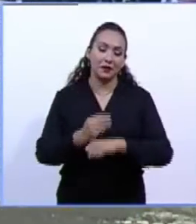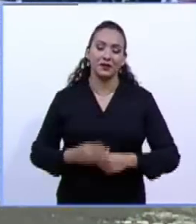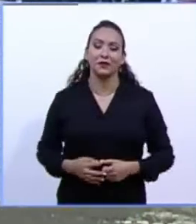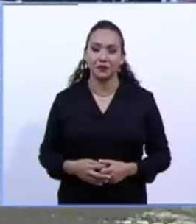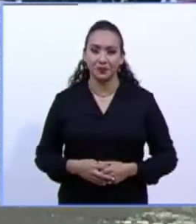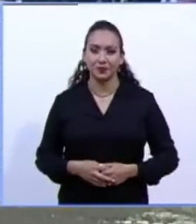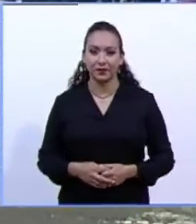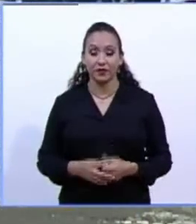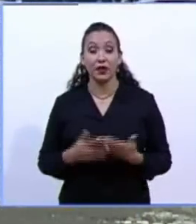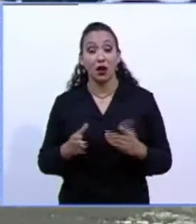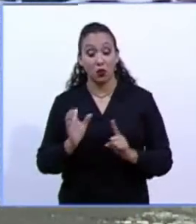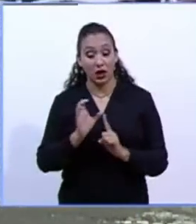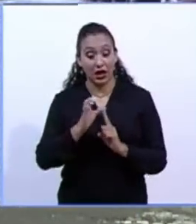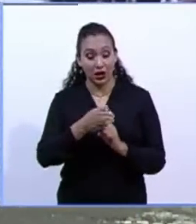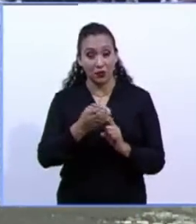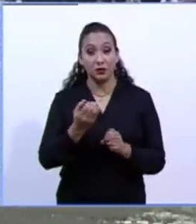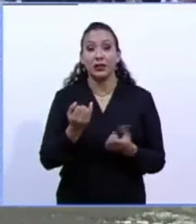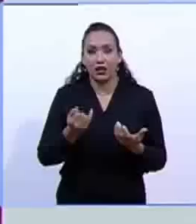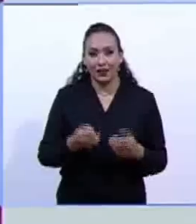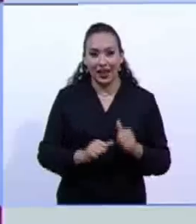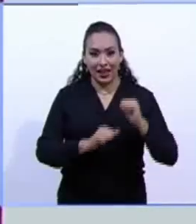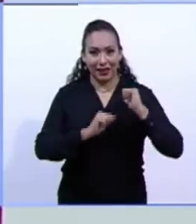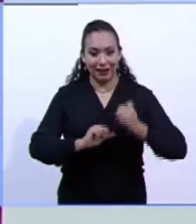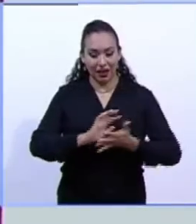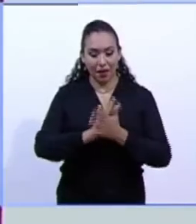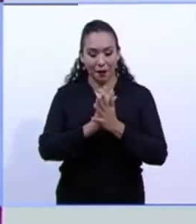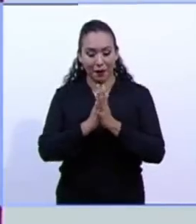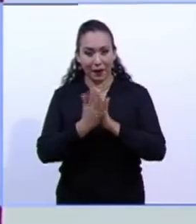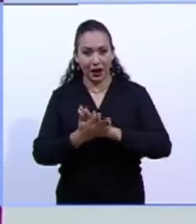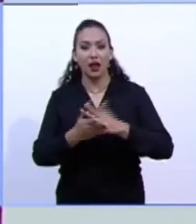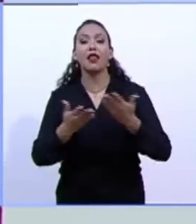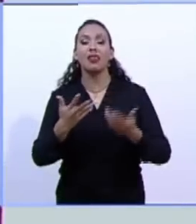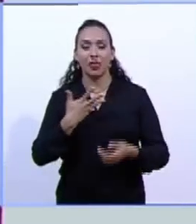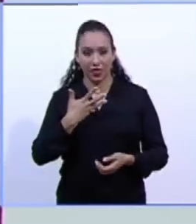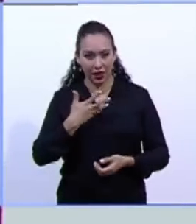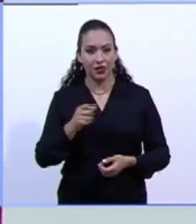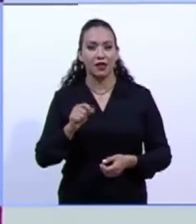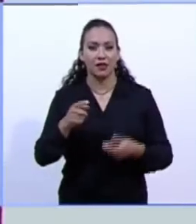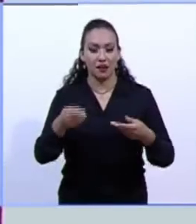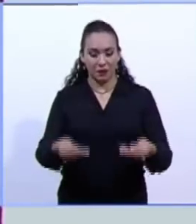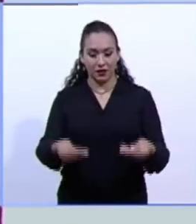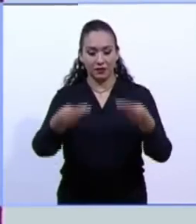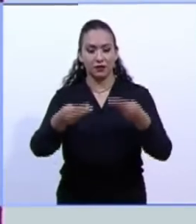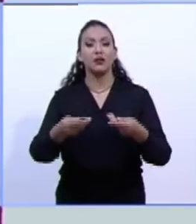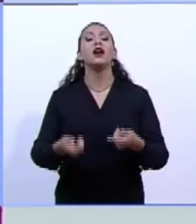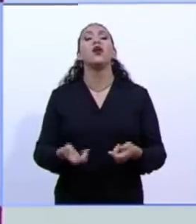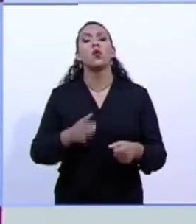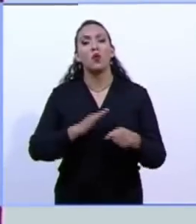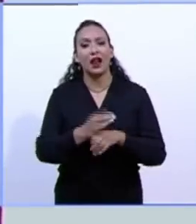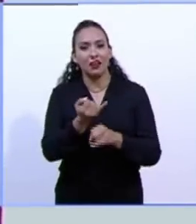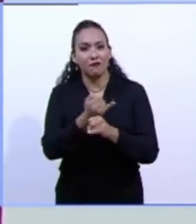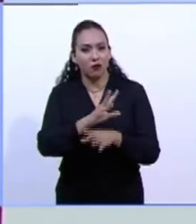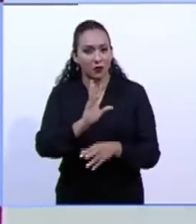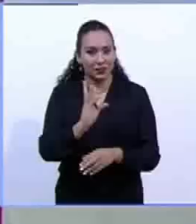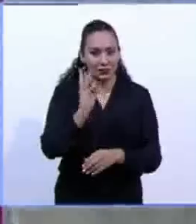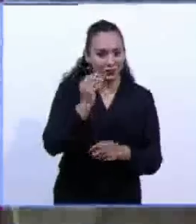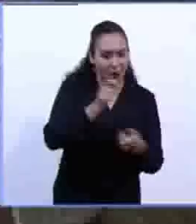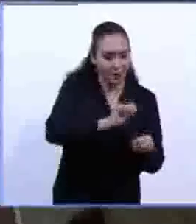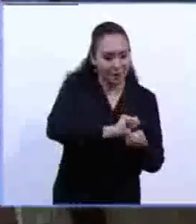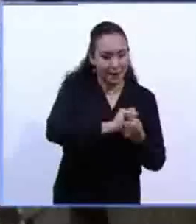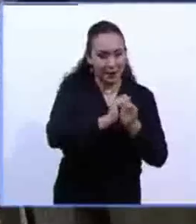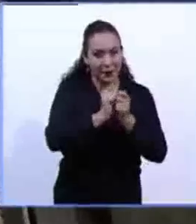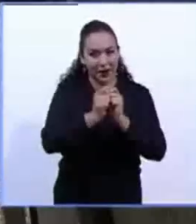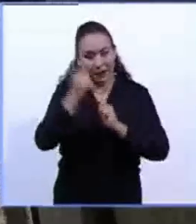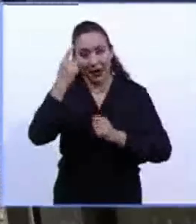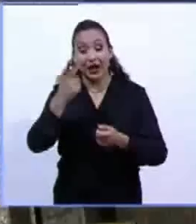Controversias. La Comisión de Transición también tendrá a su cargo unificar los sistemas tecnológicos de información y de comunicación